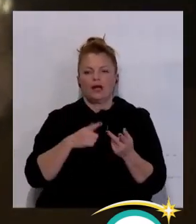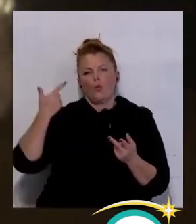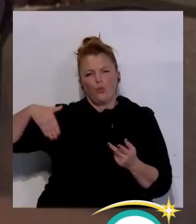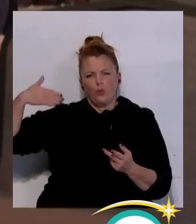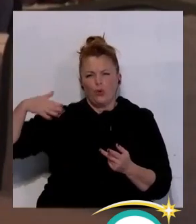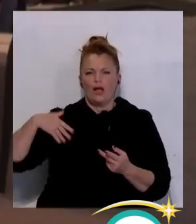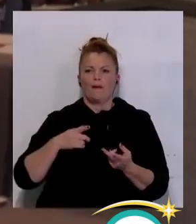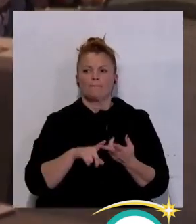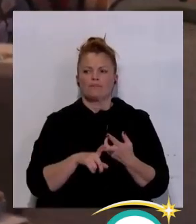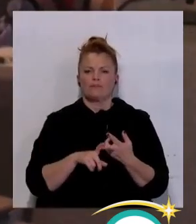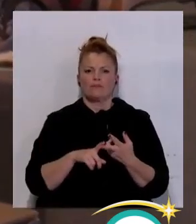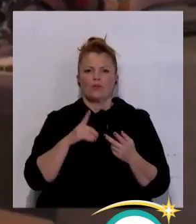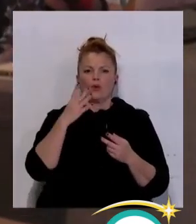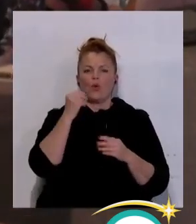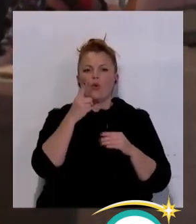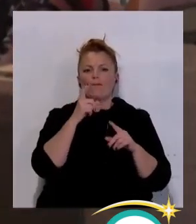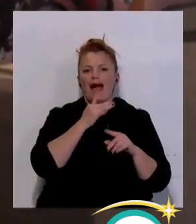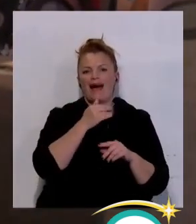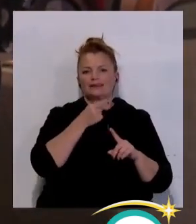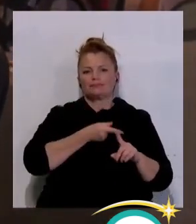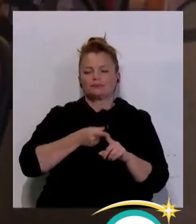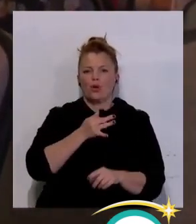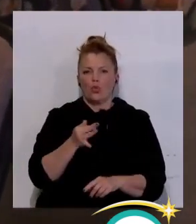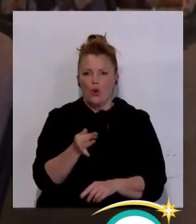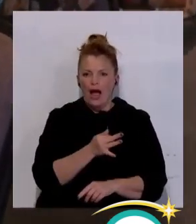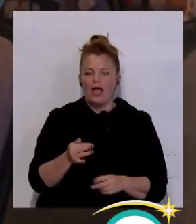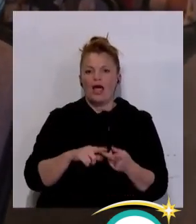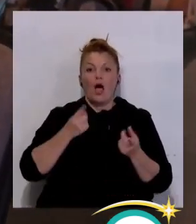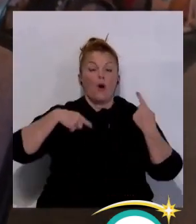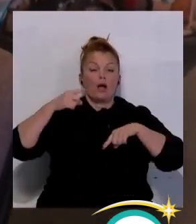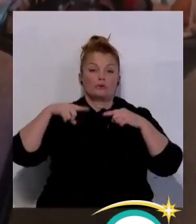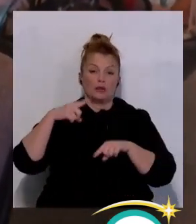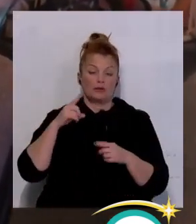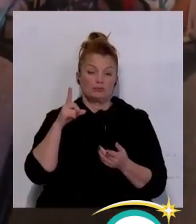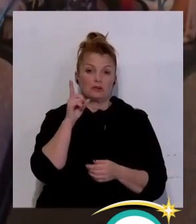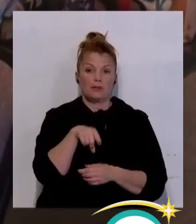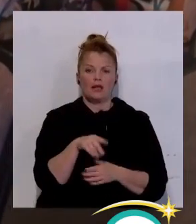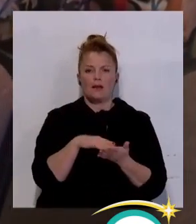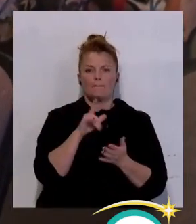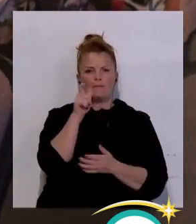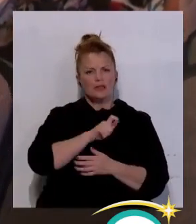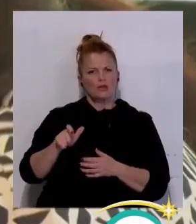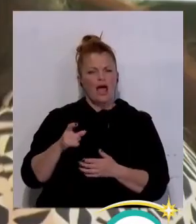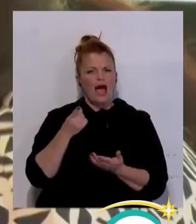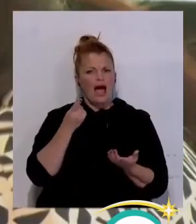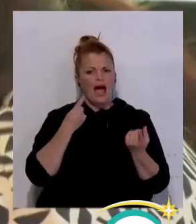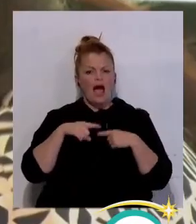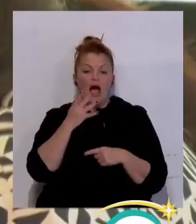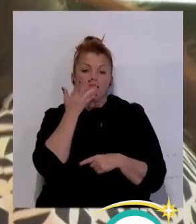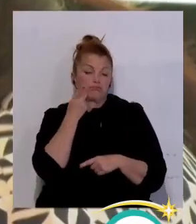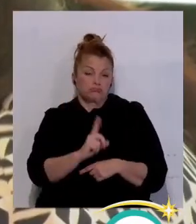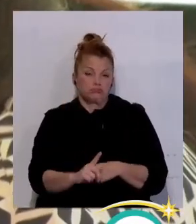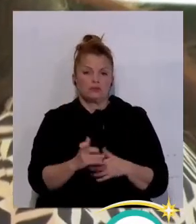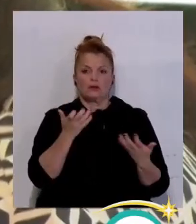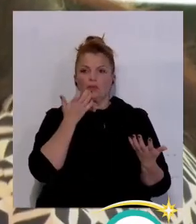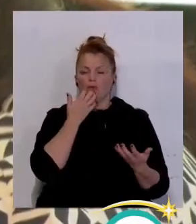Antiguamente, sobre todo los usuarios de drogas por vía parenteral, aunque en ocasiones, tampoco las personas a veces lo conocen, pues